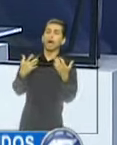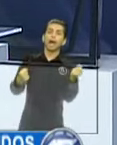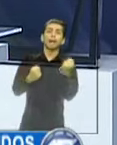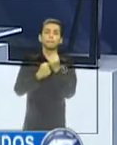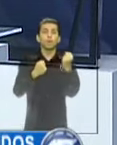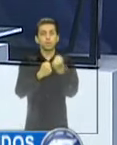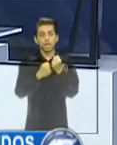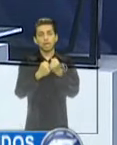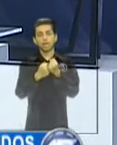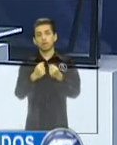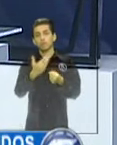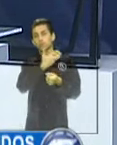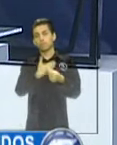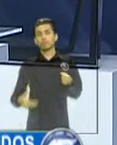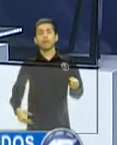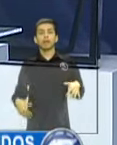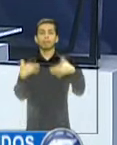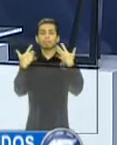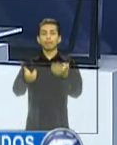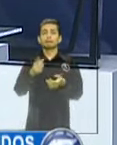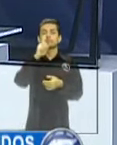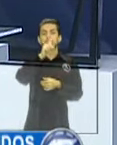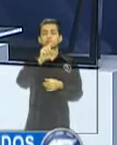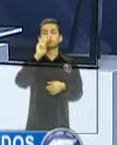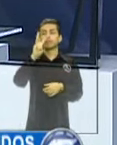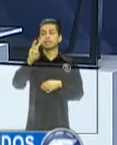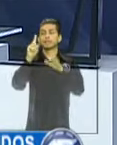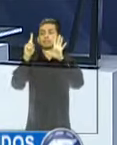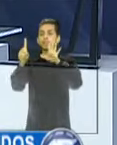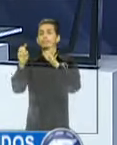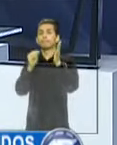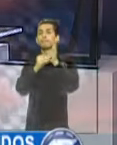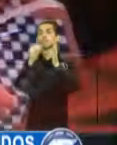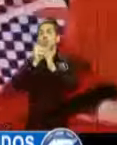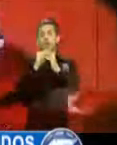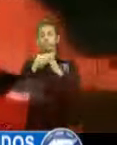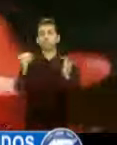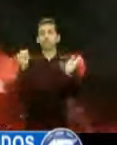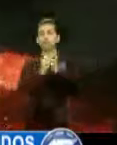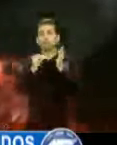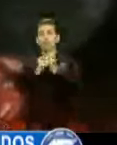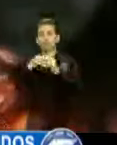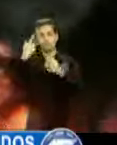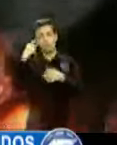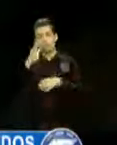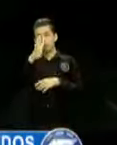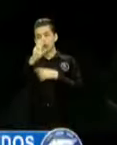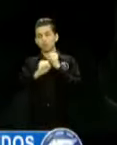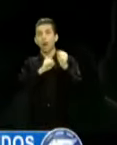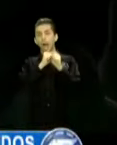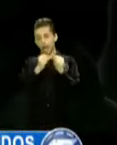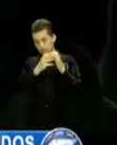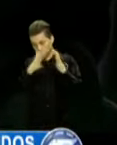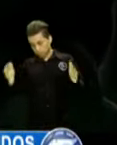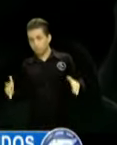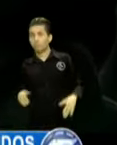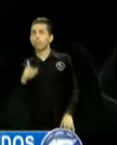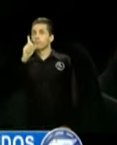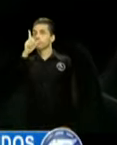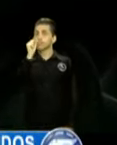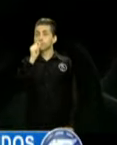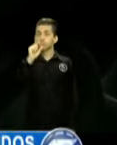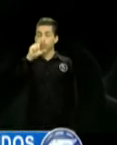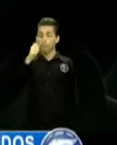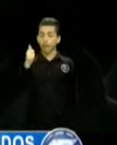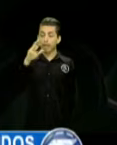136 millones de quetzales para invertirlos en los próximos 4 años. Carlos Carrera, representante de UNICEF en Guatemala, dio a